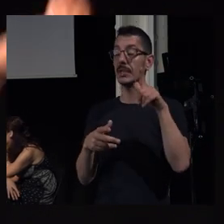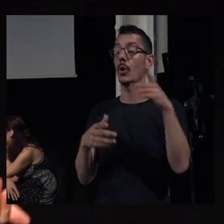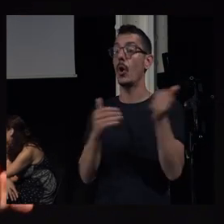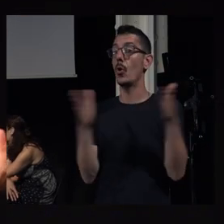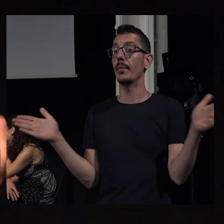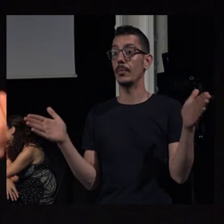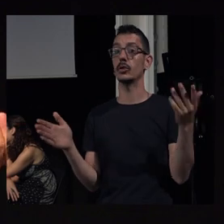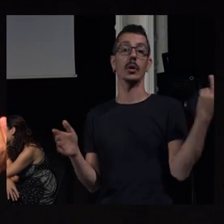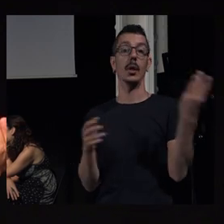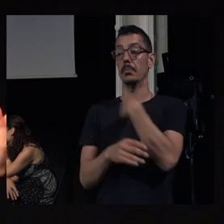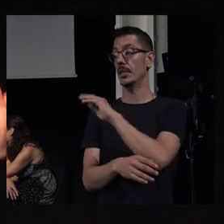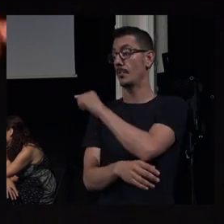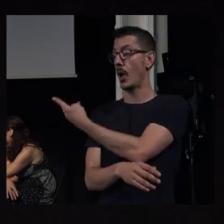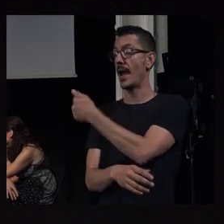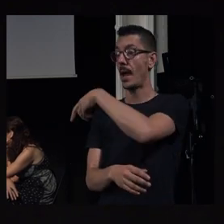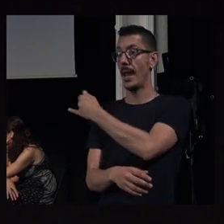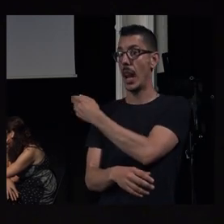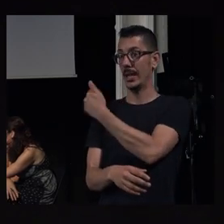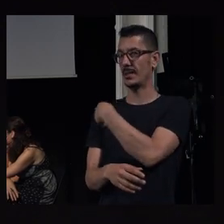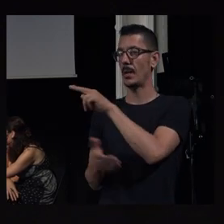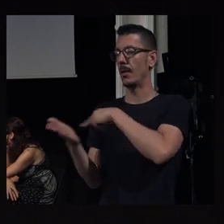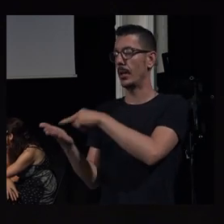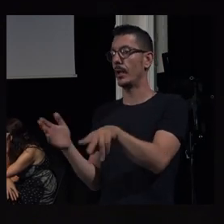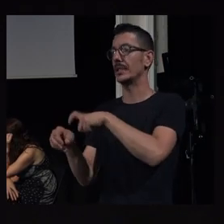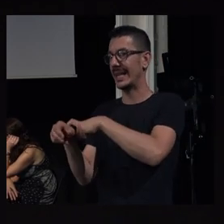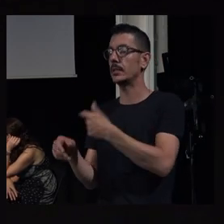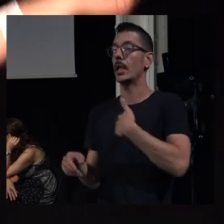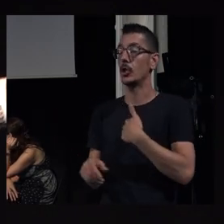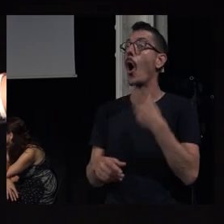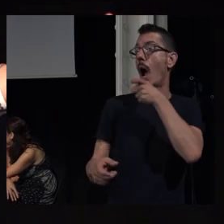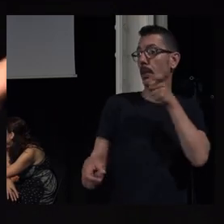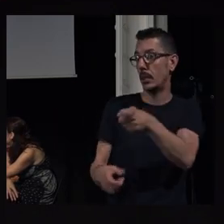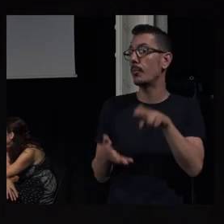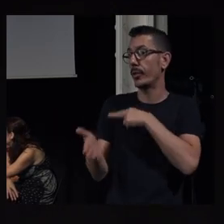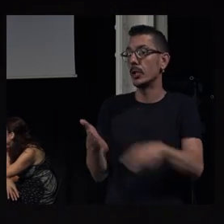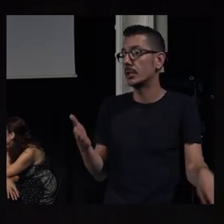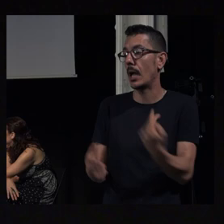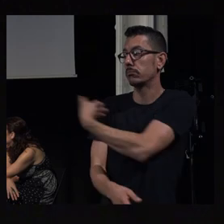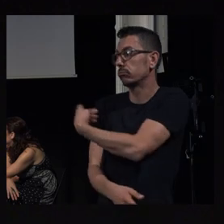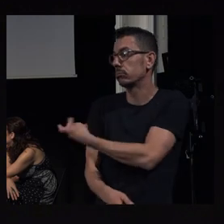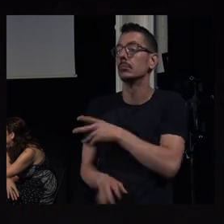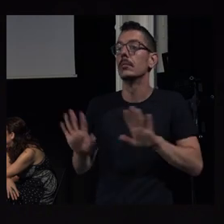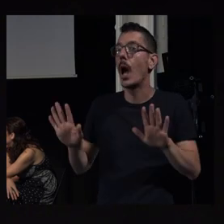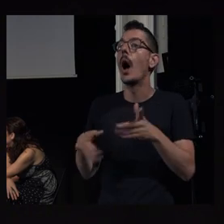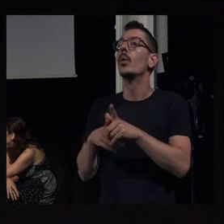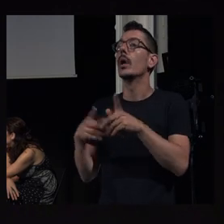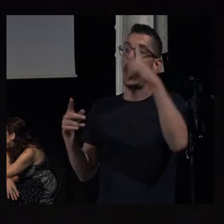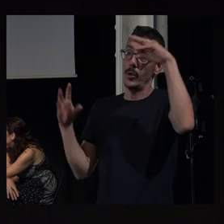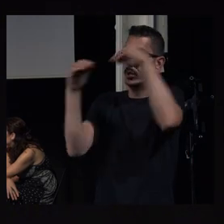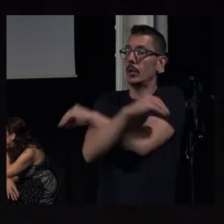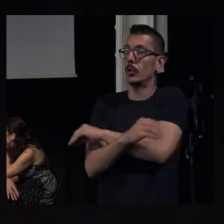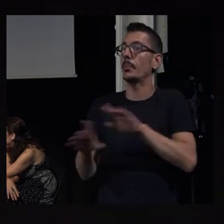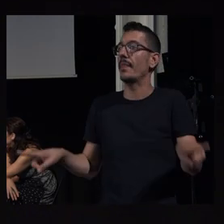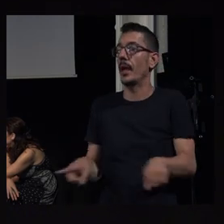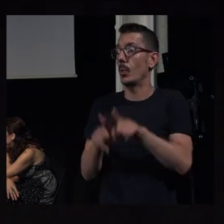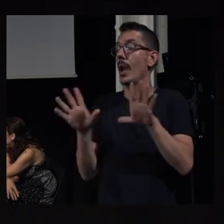discurso abolicionista, que nos llevamos muy bien, por cierto, también, y yo hago mi discurso antiabolicionista. Entonces, lo que hay claro es, lo que está